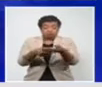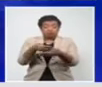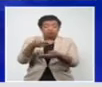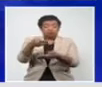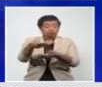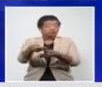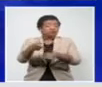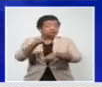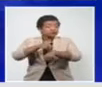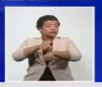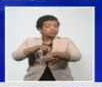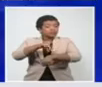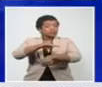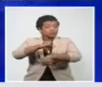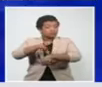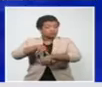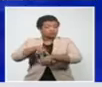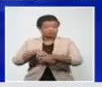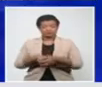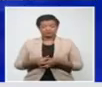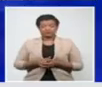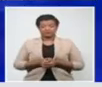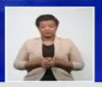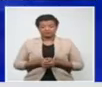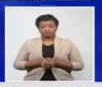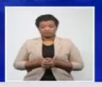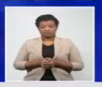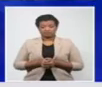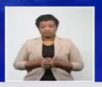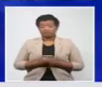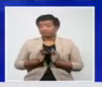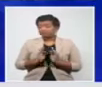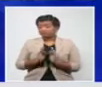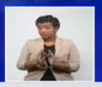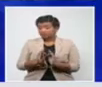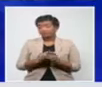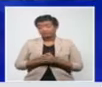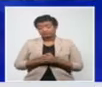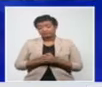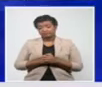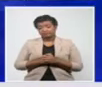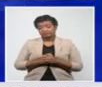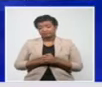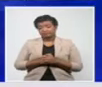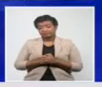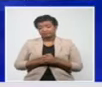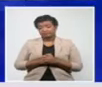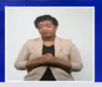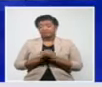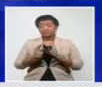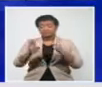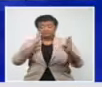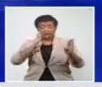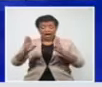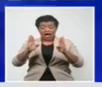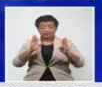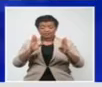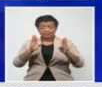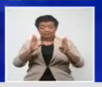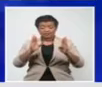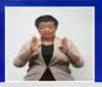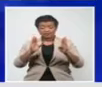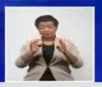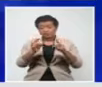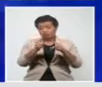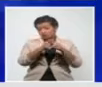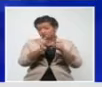que demora un tiempo. Y es la razón por la cual tienen 3 fases, algunas están en fase